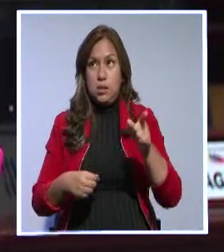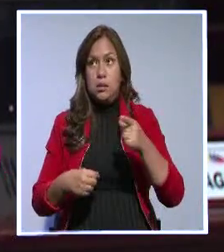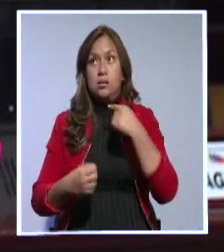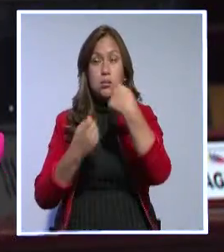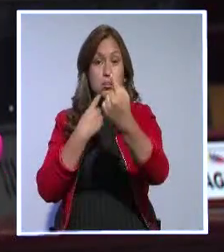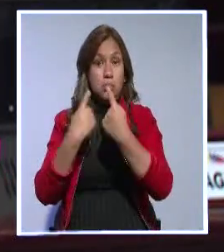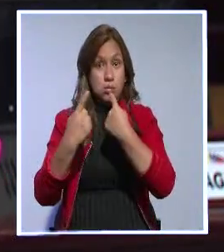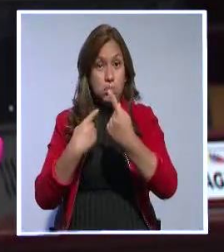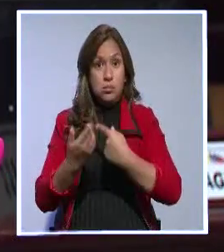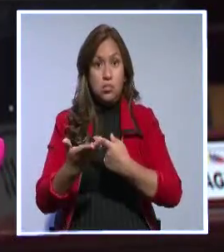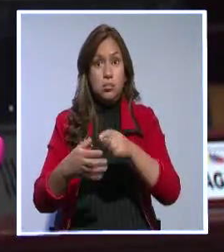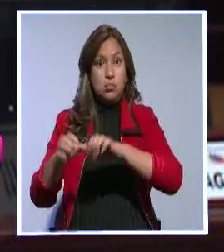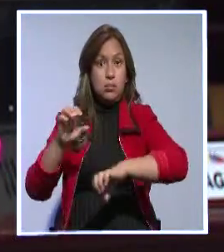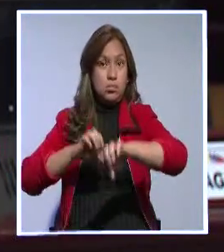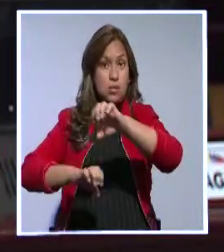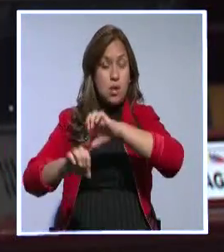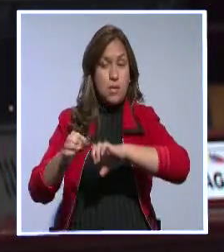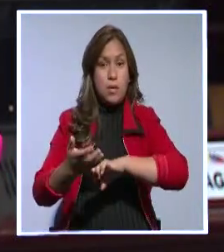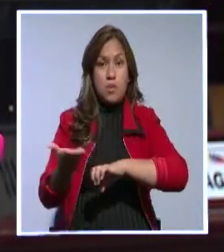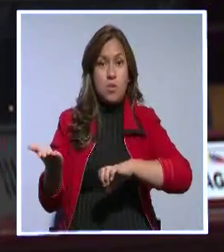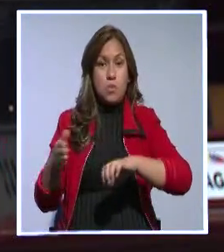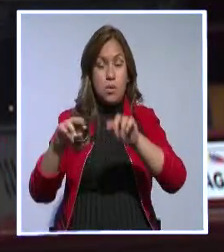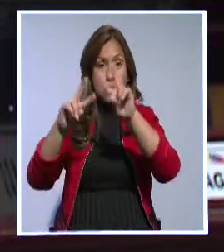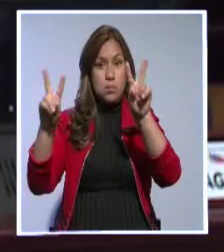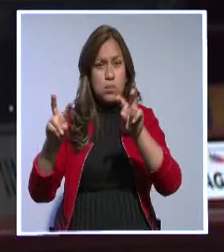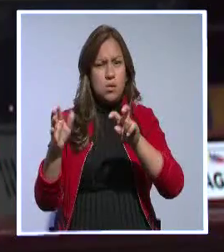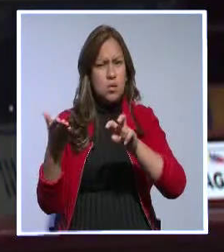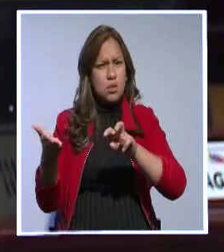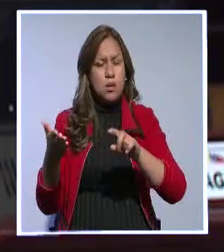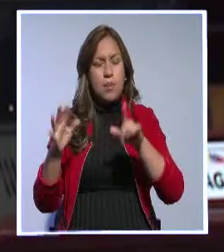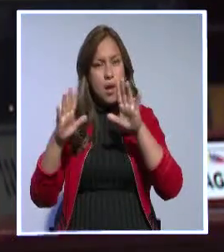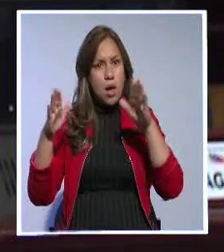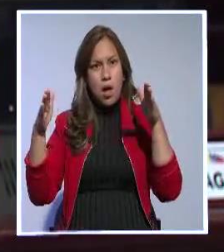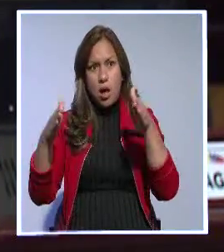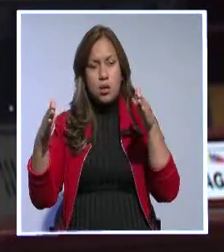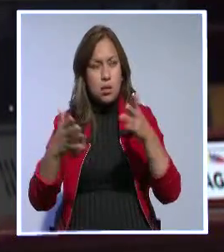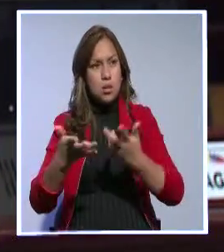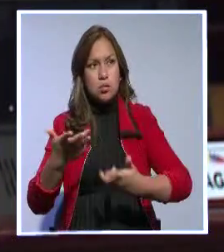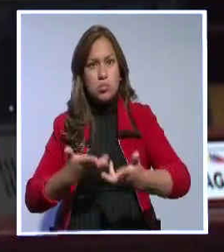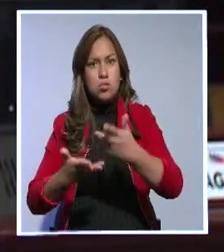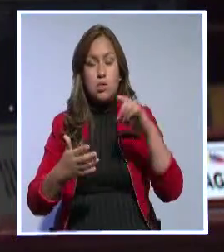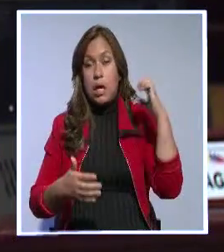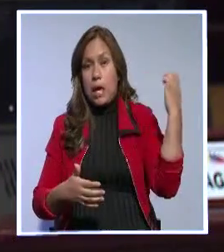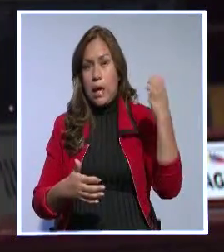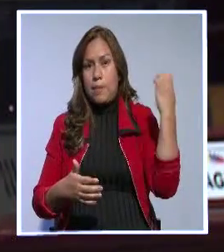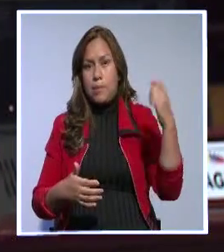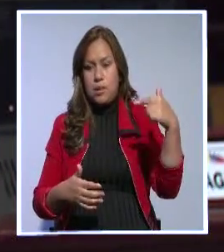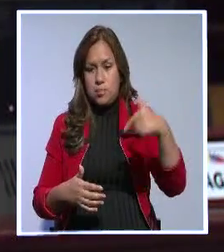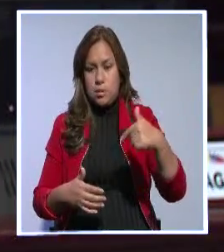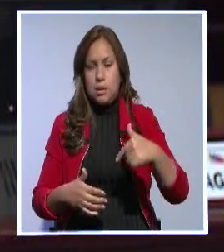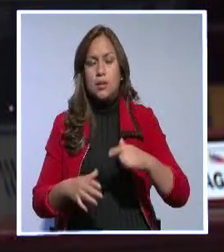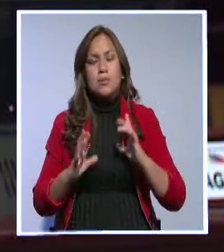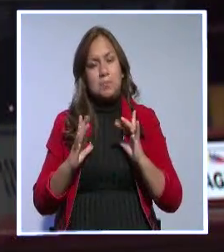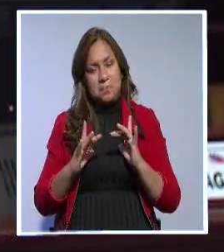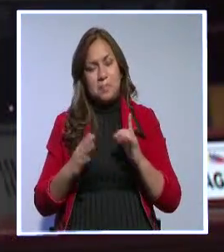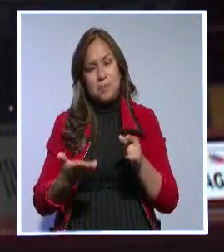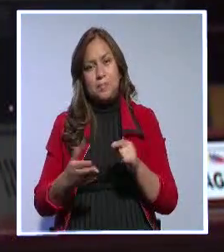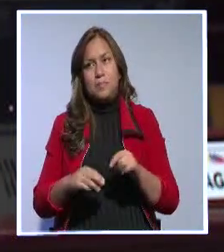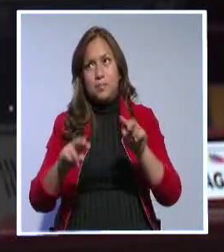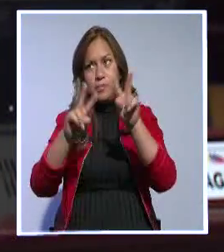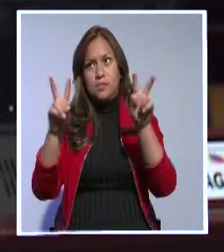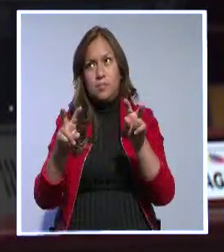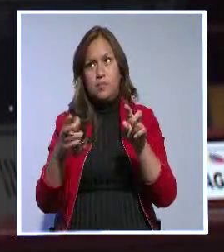dialogando y haciendo un balance de lo que han sido las atenciones de las emergencias durante este feriado particularmente lo que tiene que ver